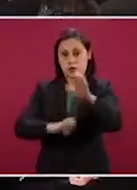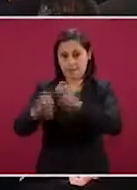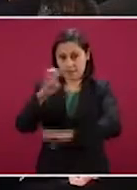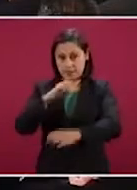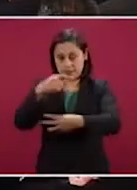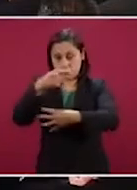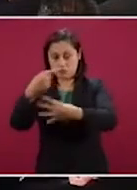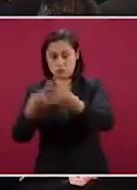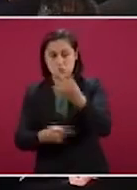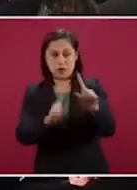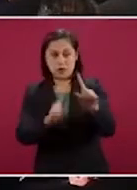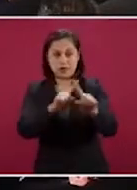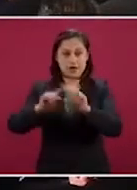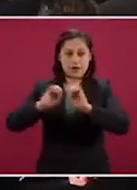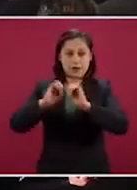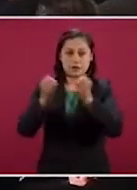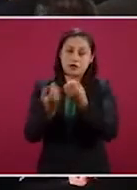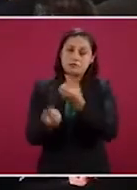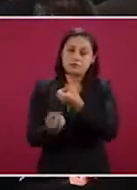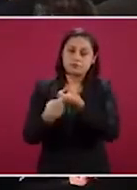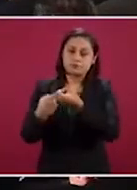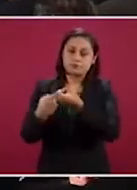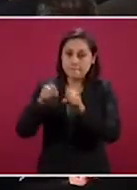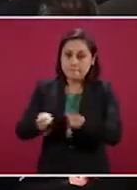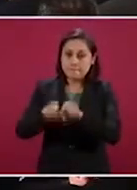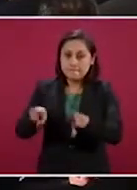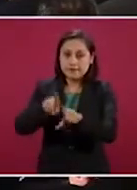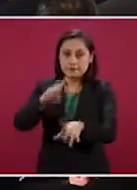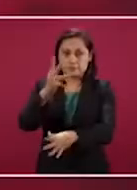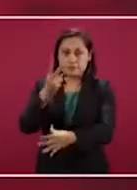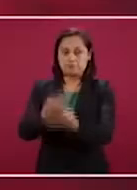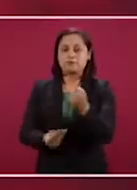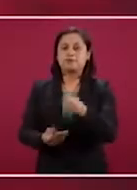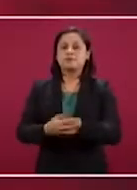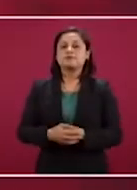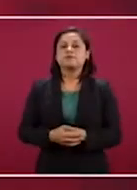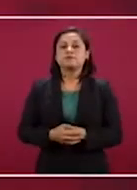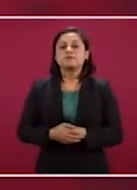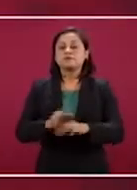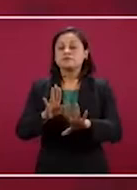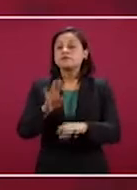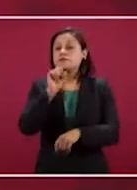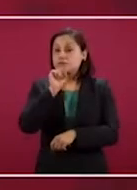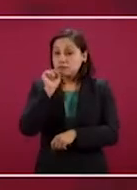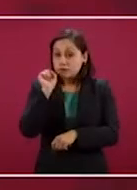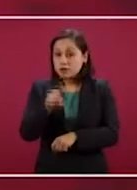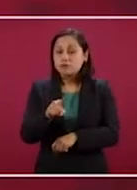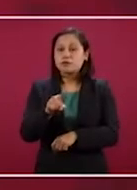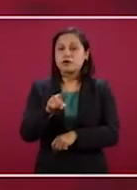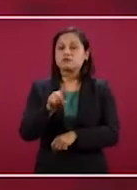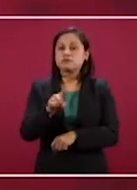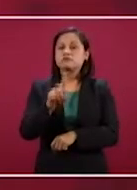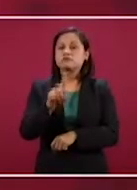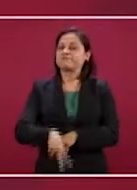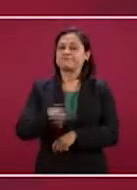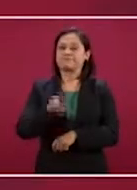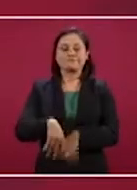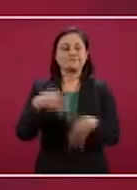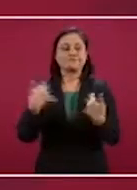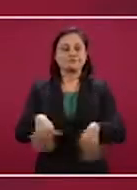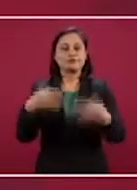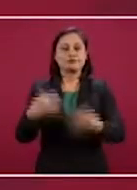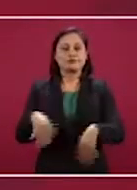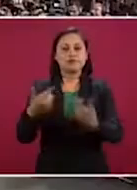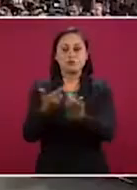organismos que lo integramos. En especial, hay que mencionar todo el apoyo que hemos tenido de Grupo